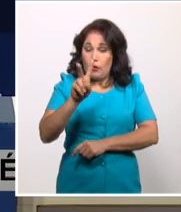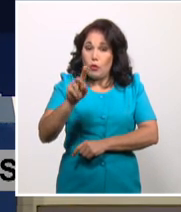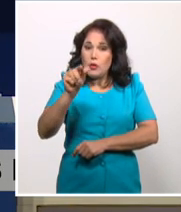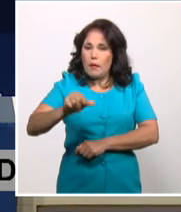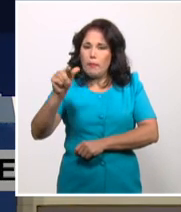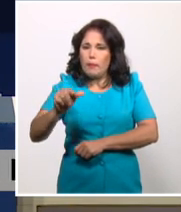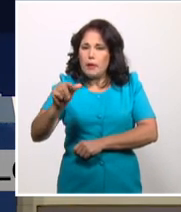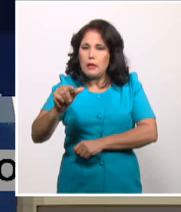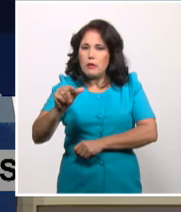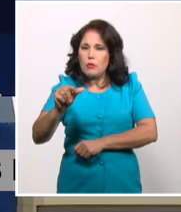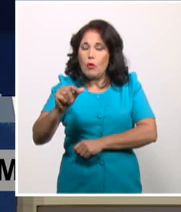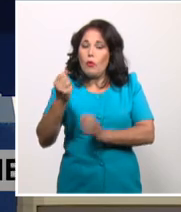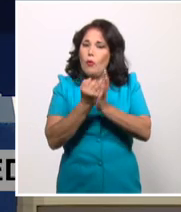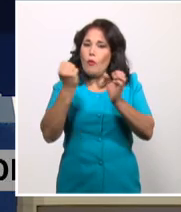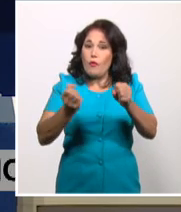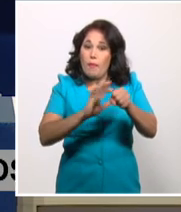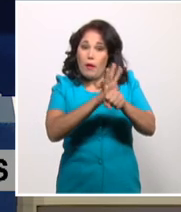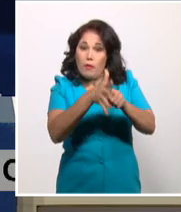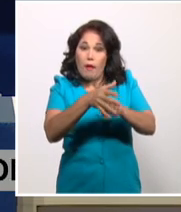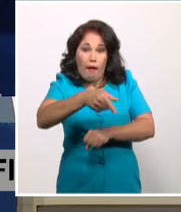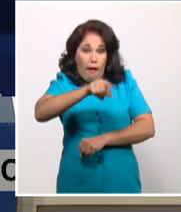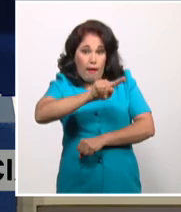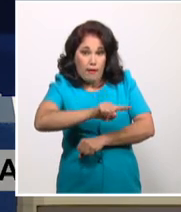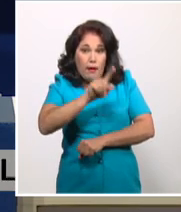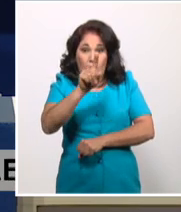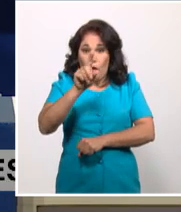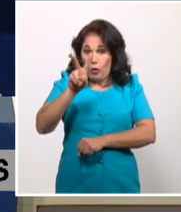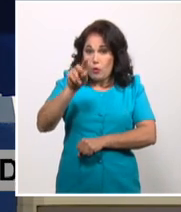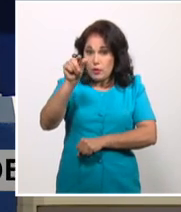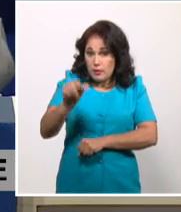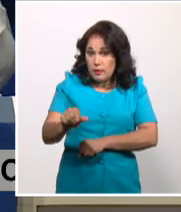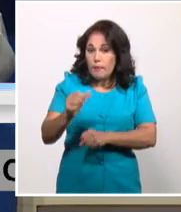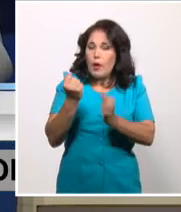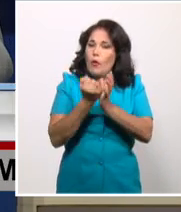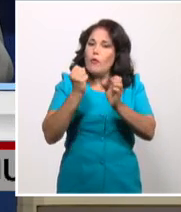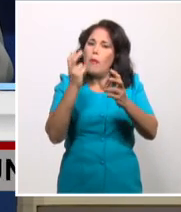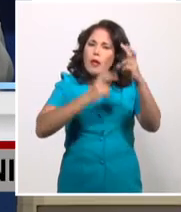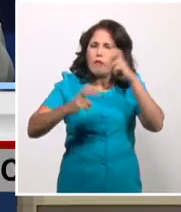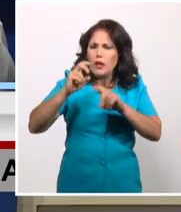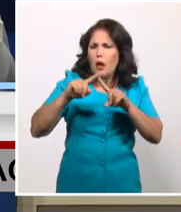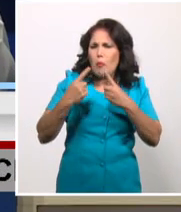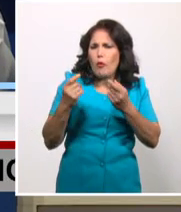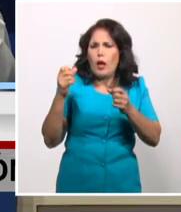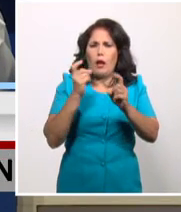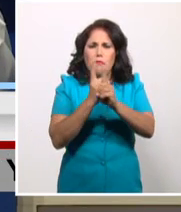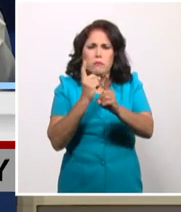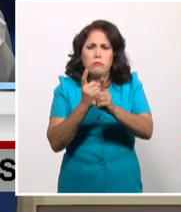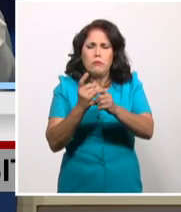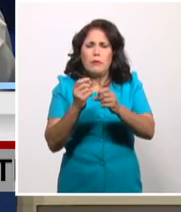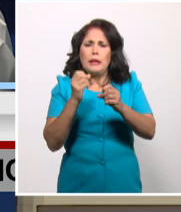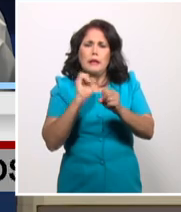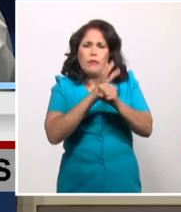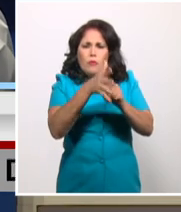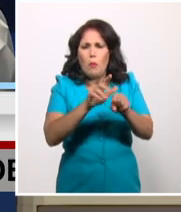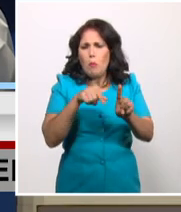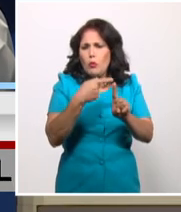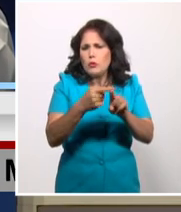personas que fueron confirmadas en el día de ayer, de 12 personas, se investiga la fuente de infección.